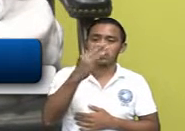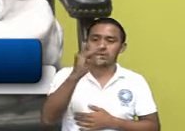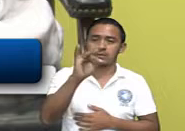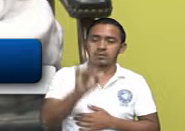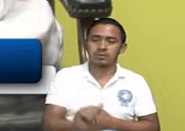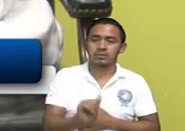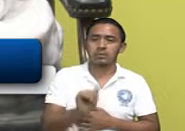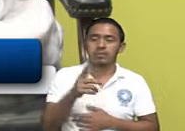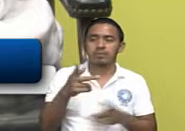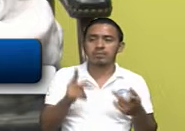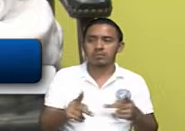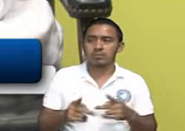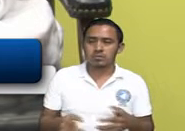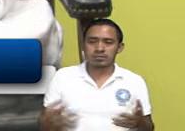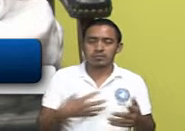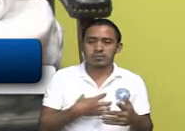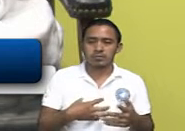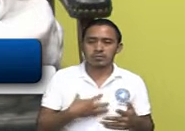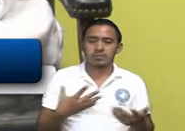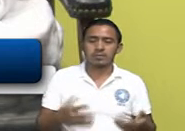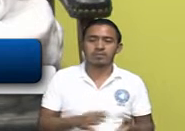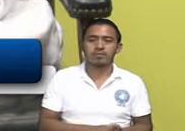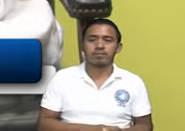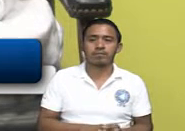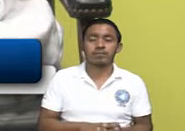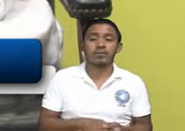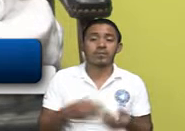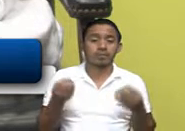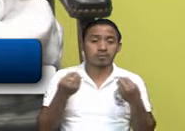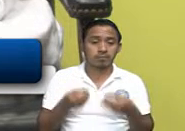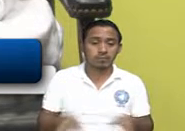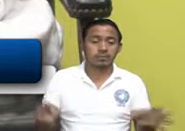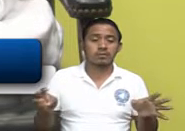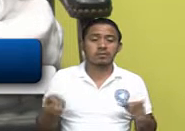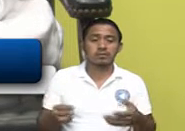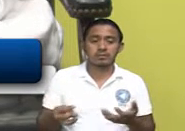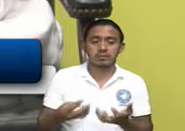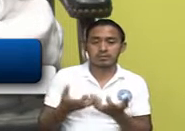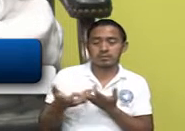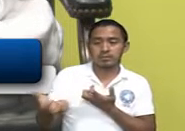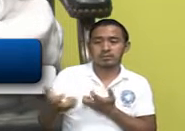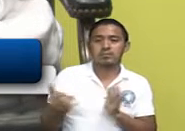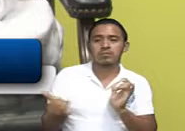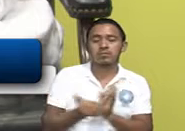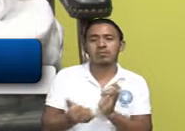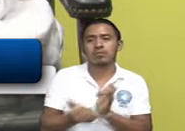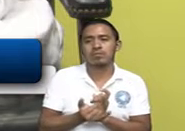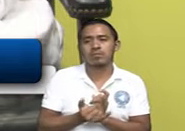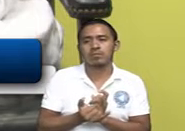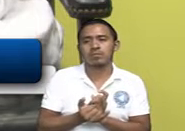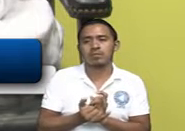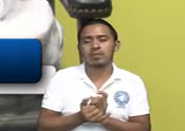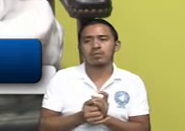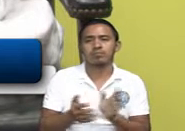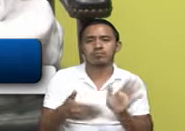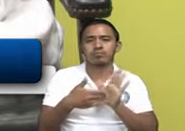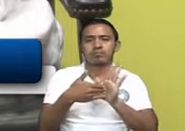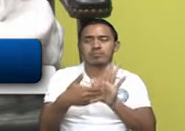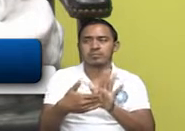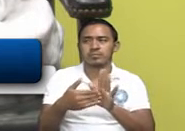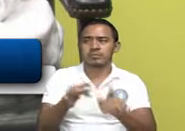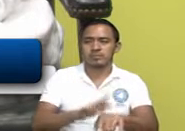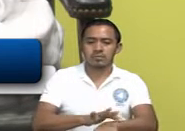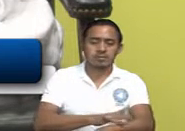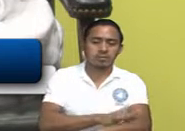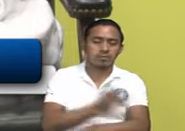algunos familiares expresan que es un dolor mucho mayor, porque no es solo la pérdida y la separación, también se expresa o se manifiesta el sentimiento